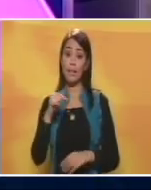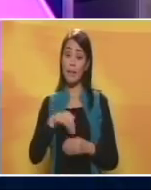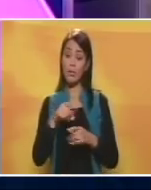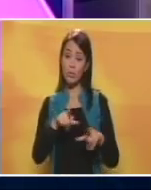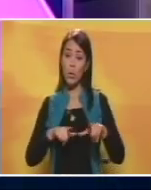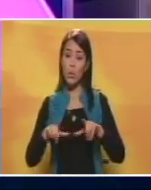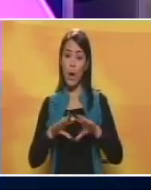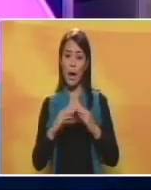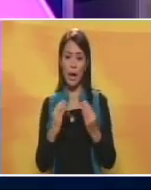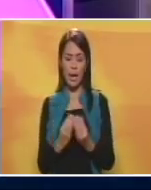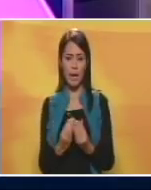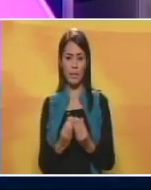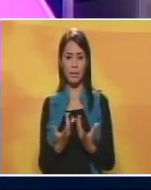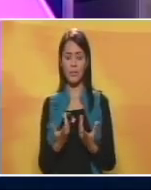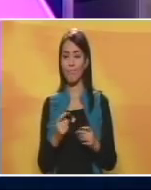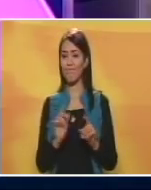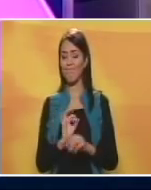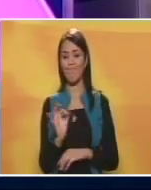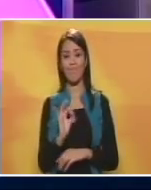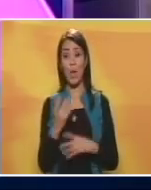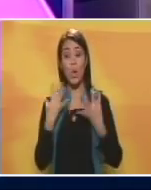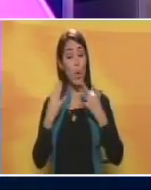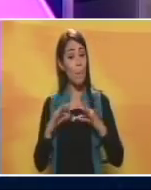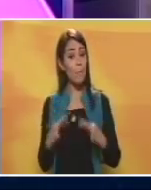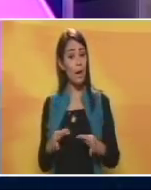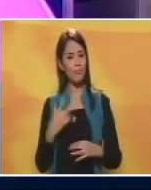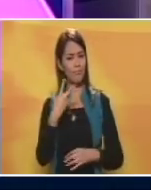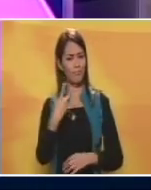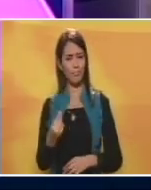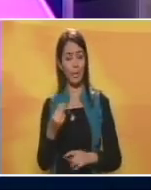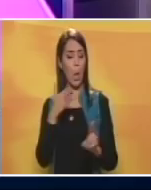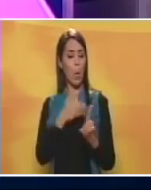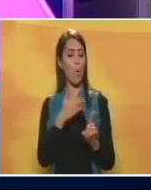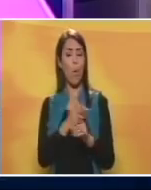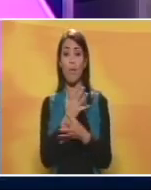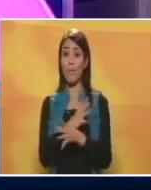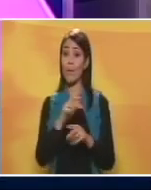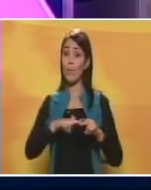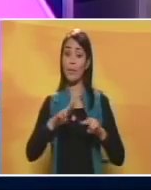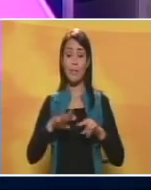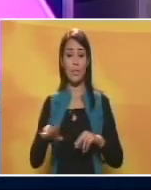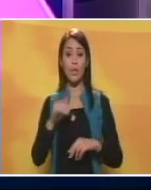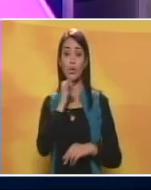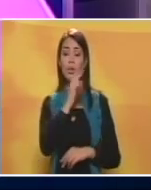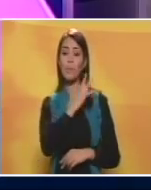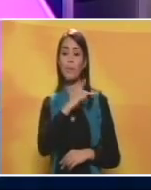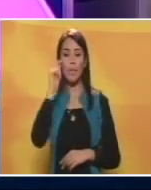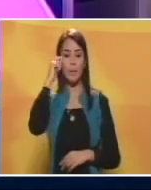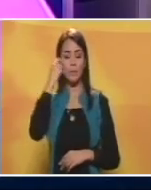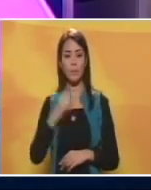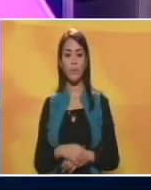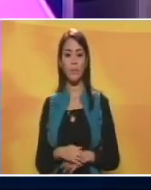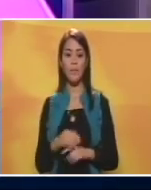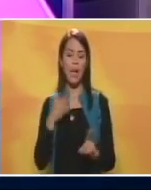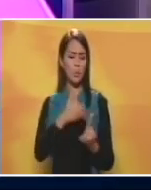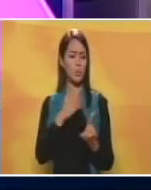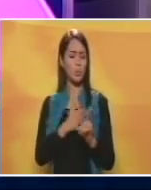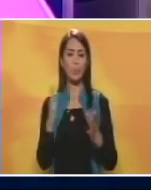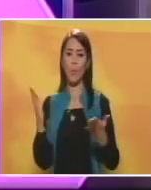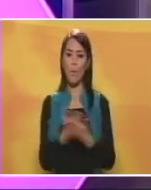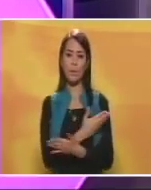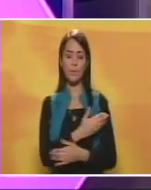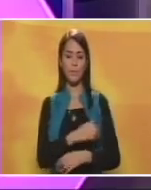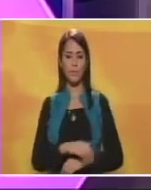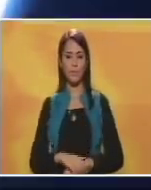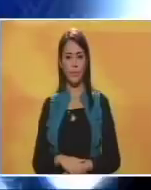un aula de clases no tiene nada de normal. El bullying no es juego de niños. Noticiero Venevisión te recuerda, al acoso,